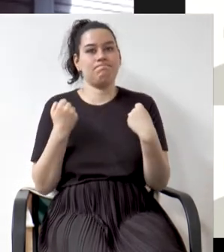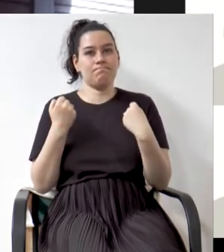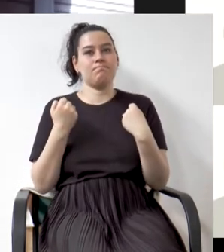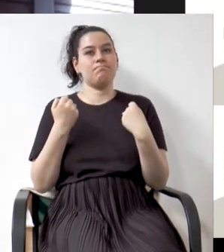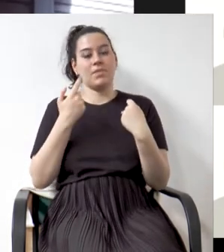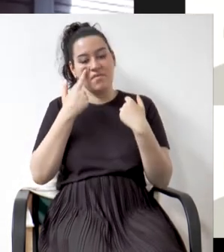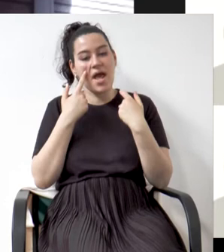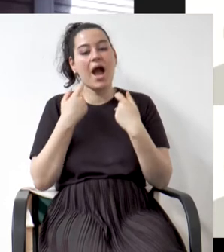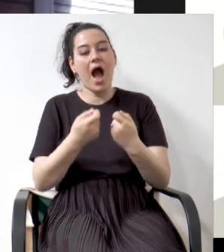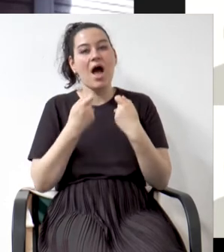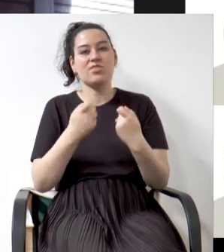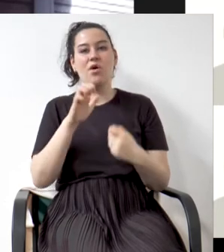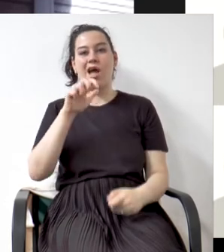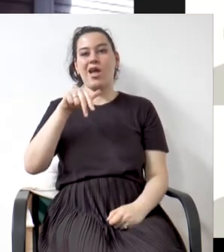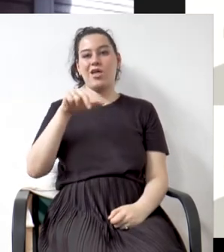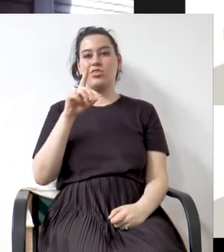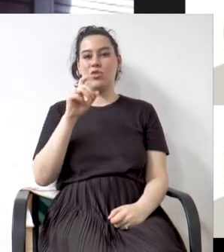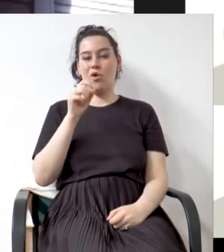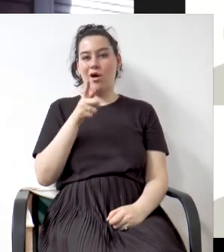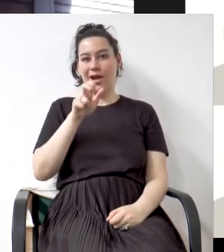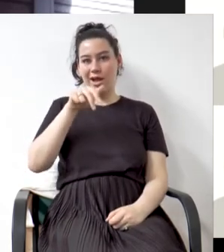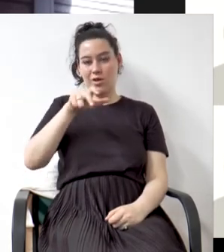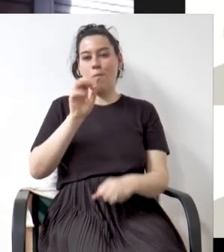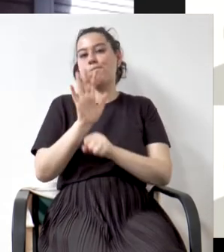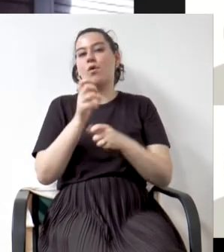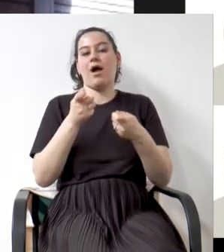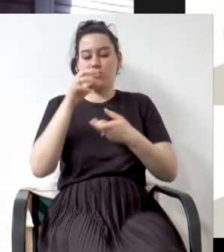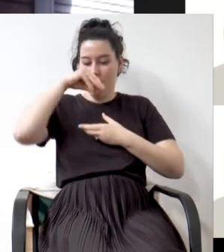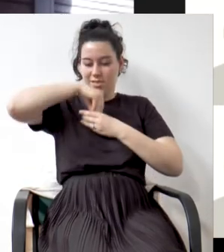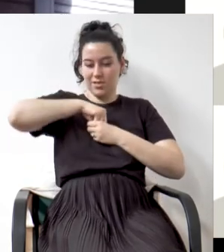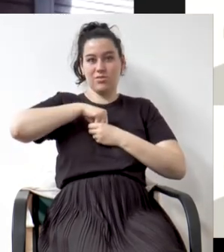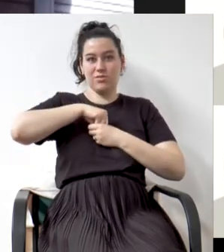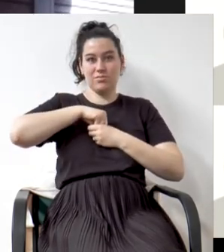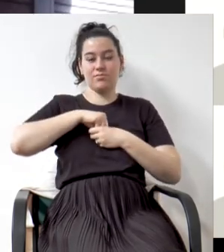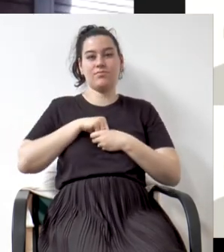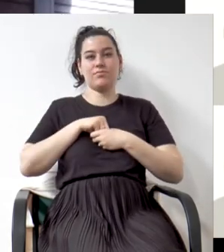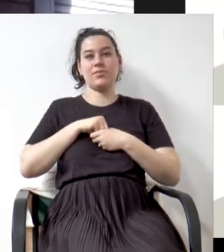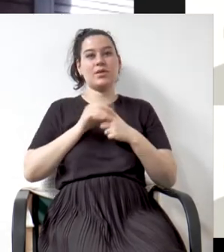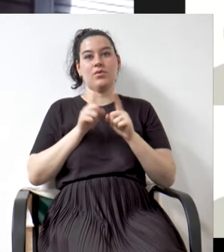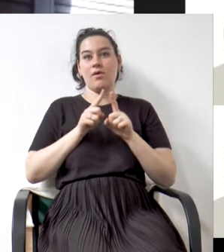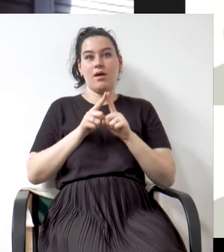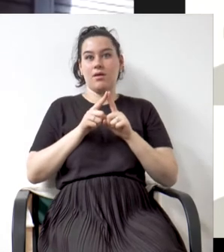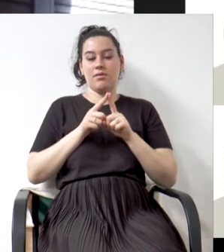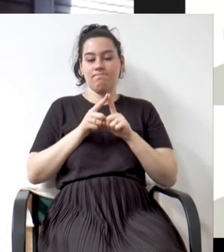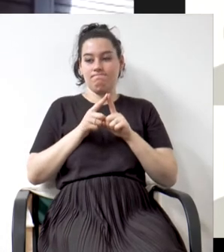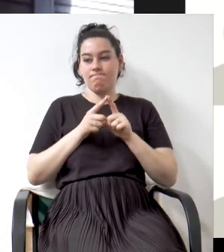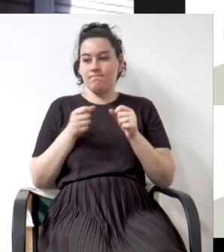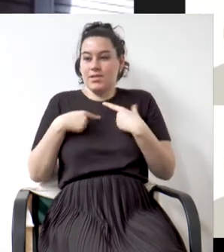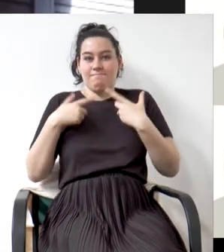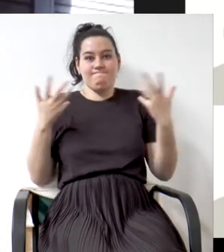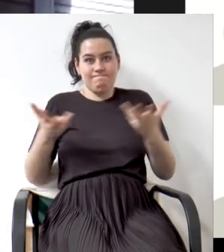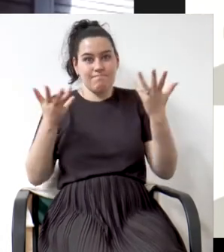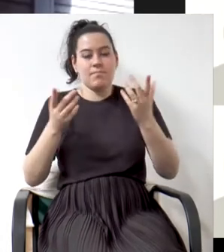llama gasto endógeno de adentro, digamos, que es una suerte de una fuerza que te impulsa a